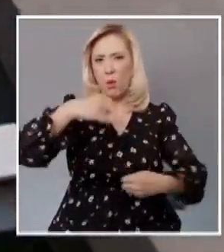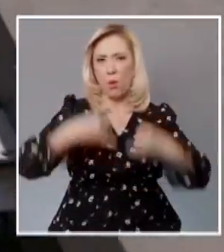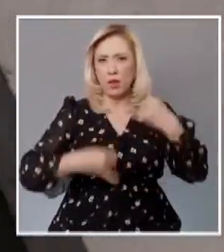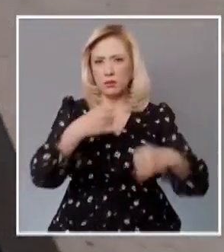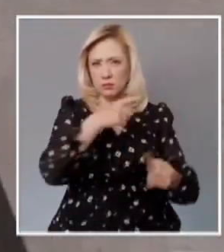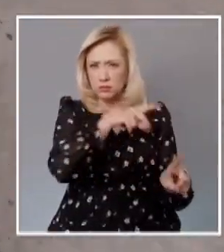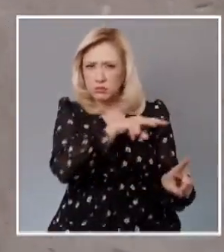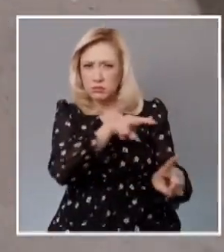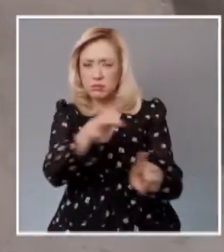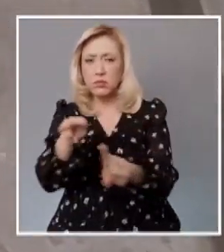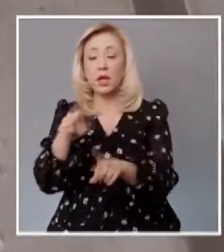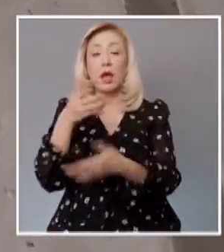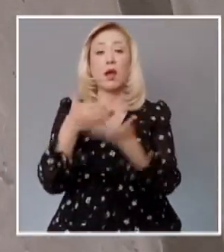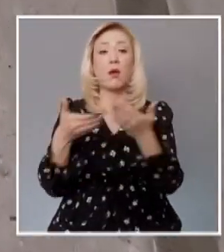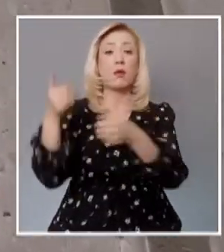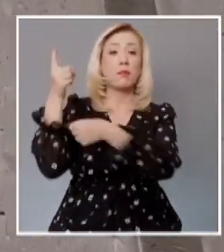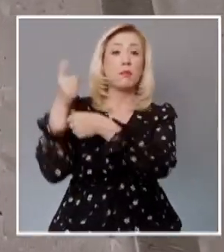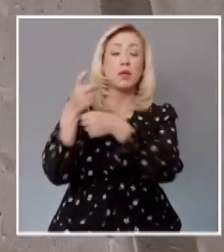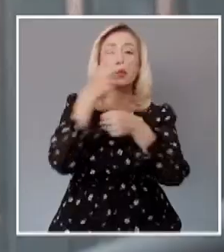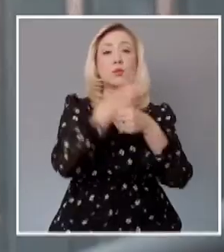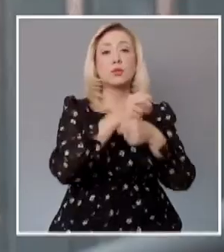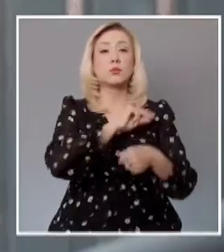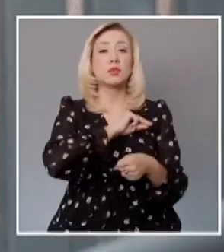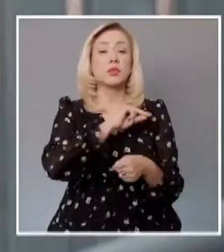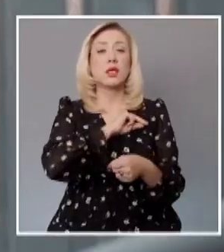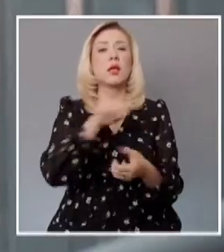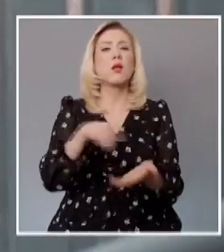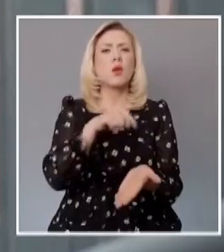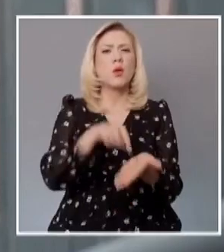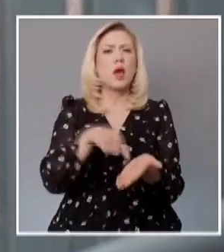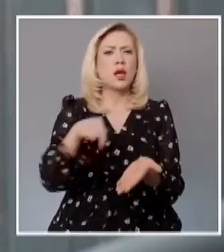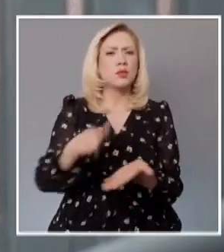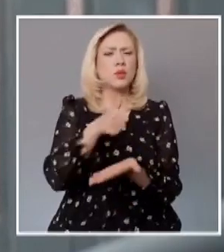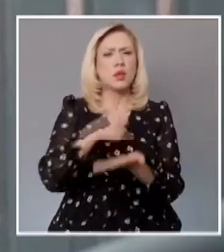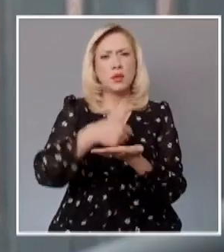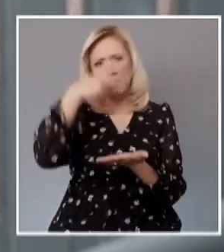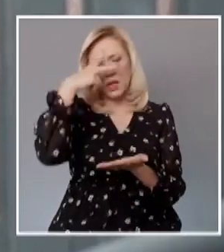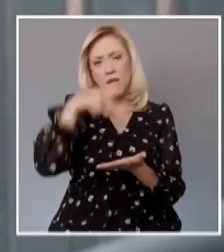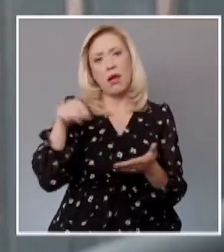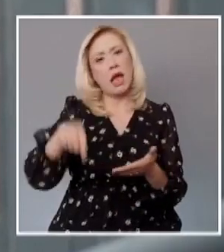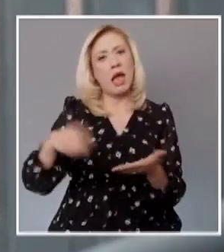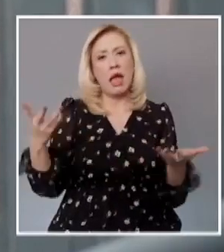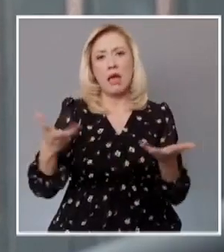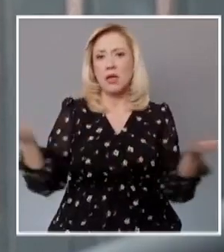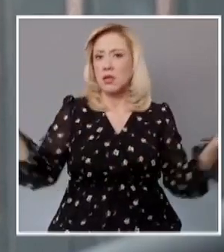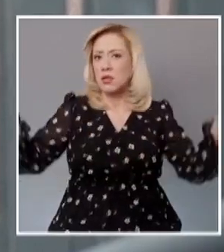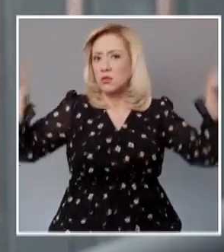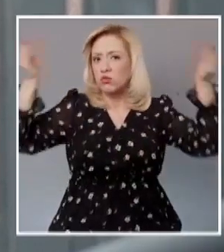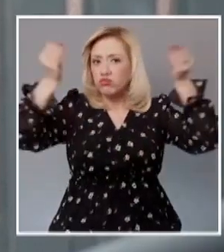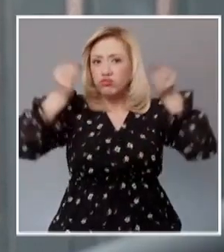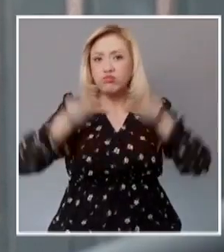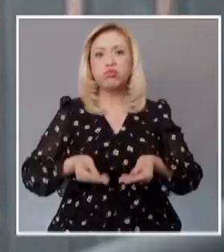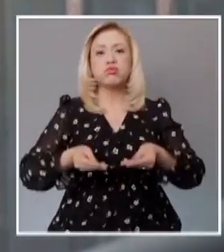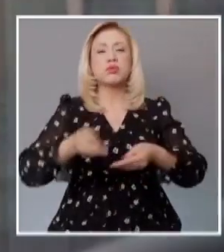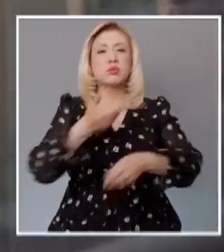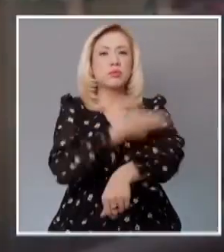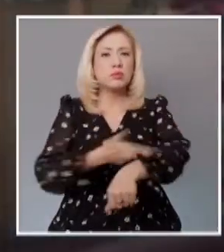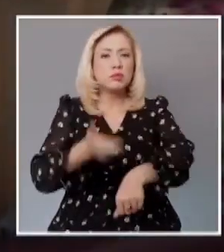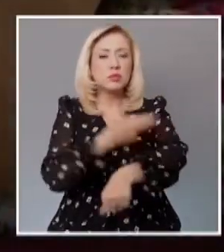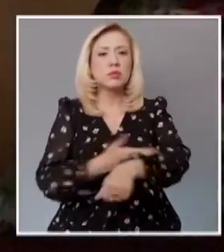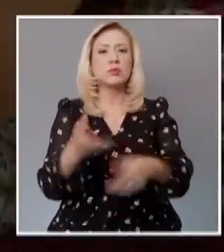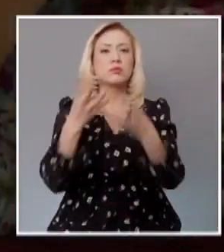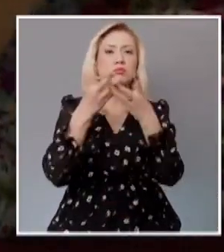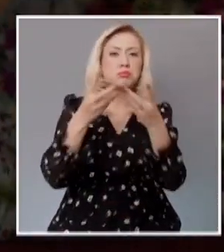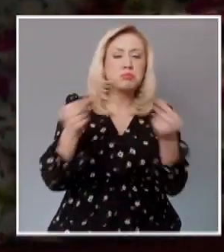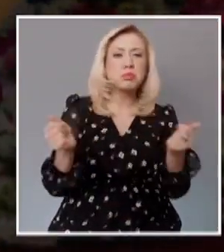Región, con residencia en la capital del país, los que conozcan del trámite, resolución y, en su caso, cumplimiento de las